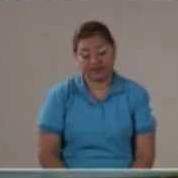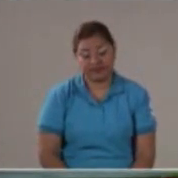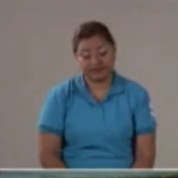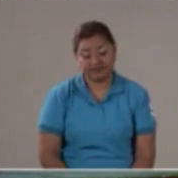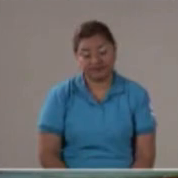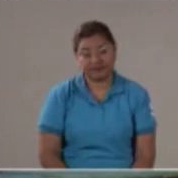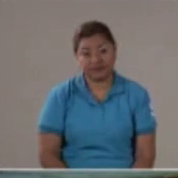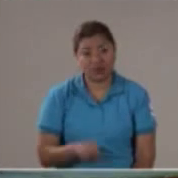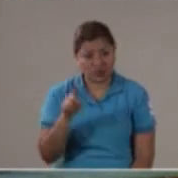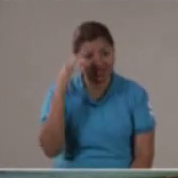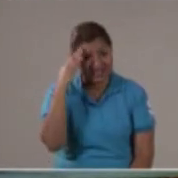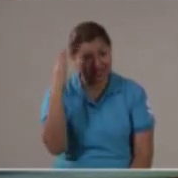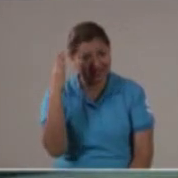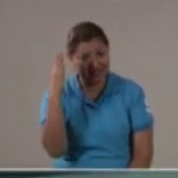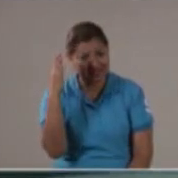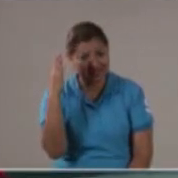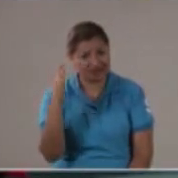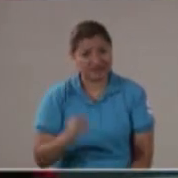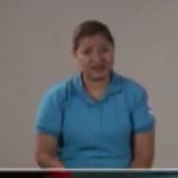¿No sabía eso?